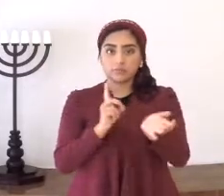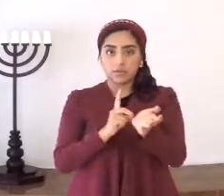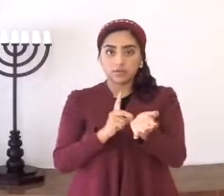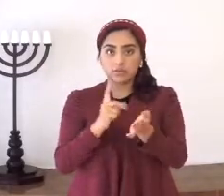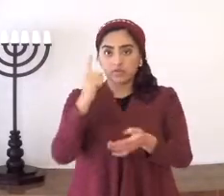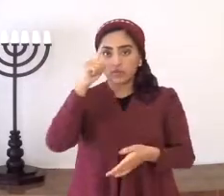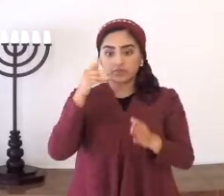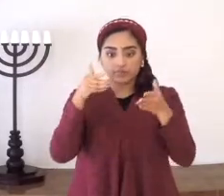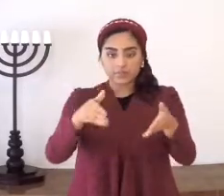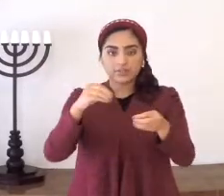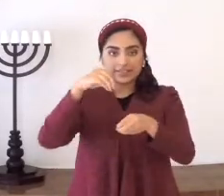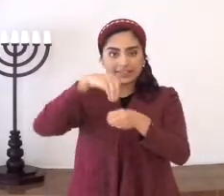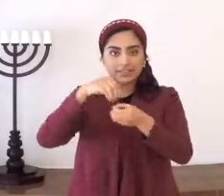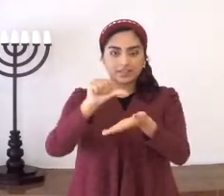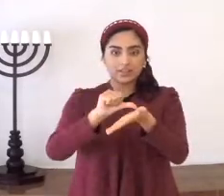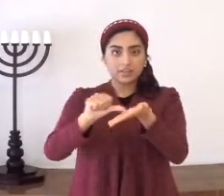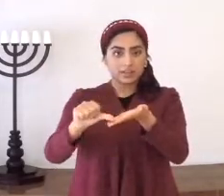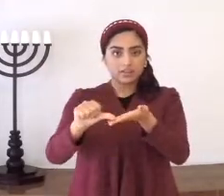que soy médico cirujano